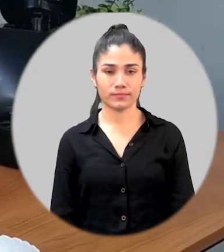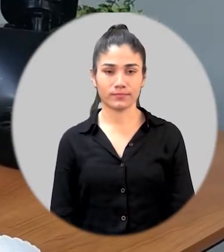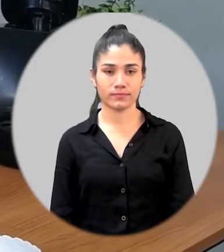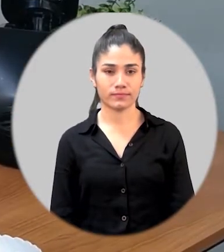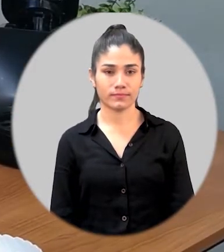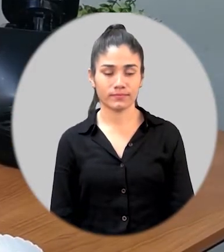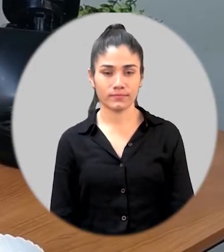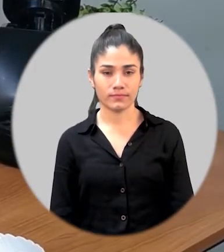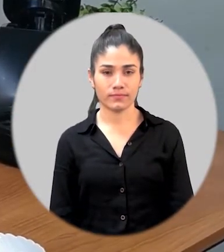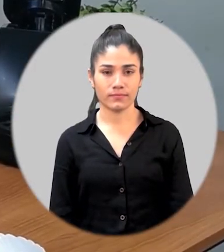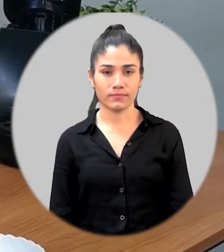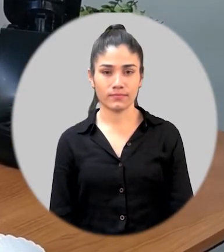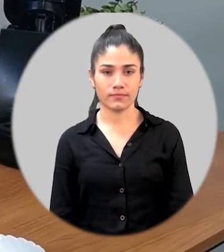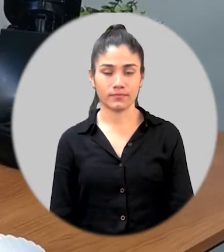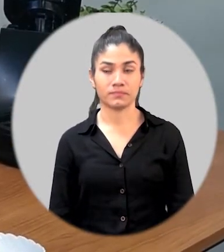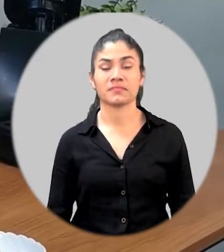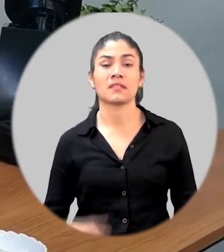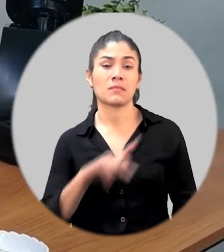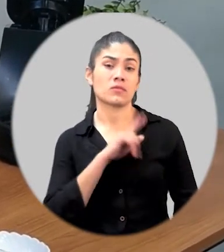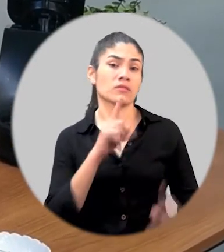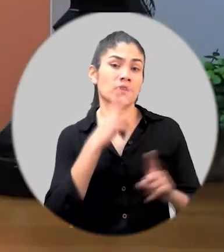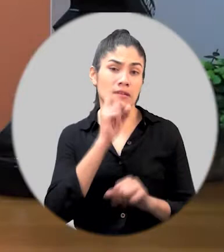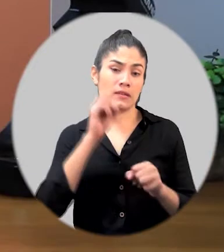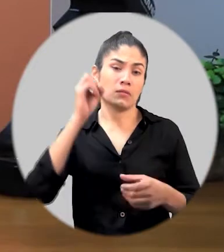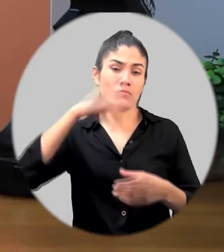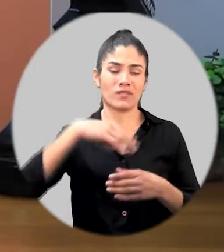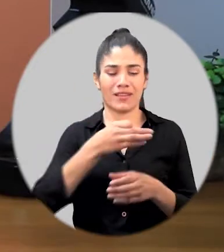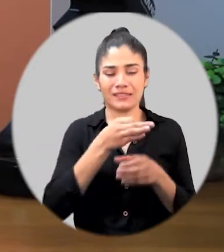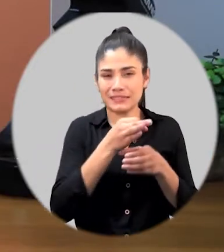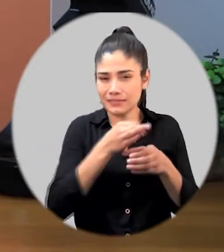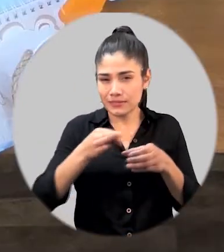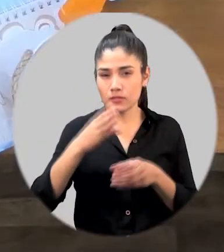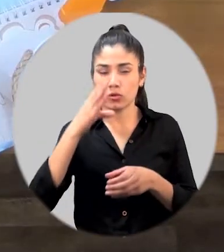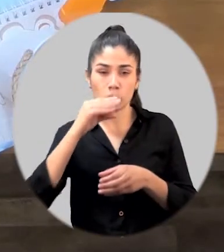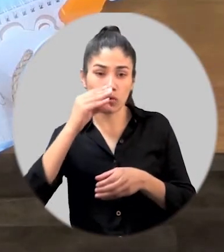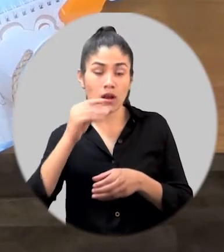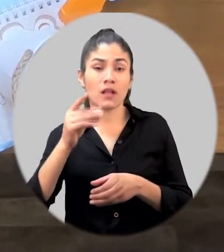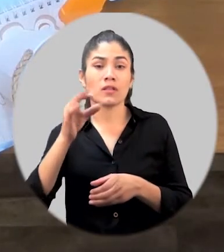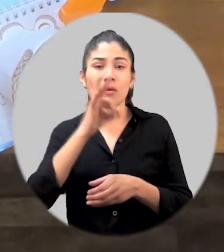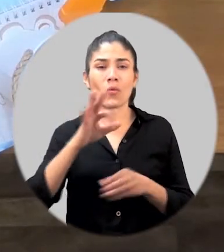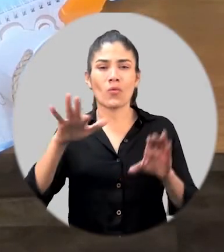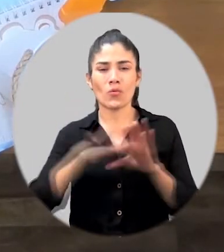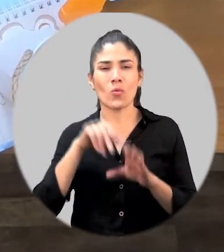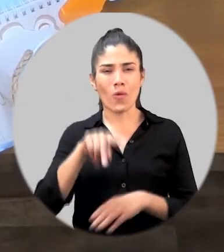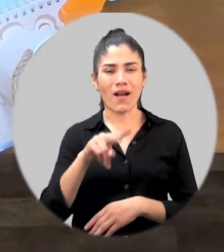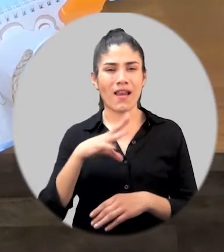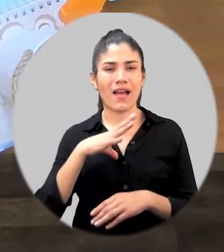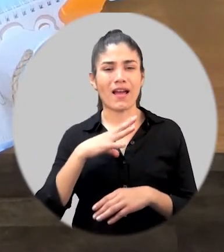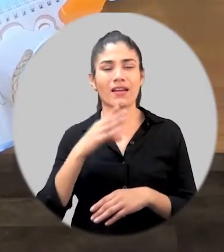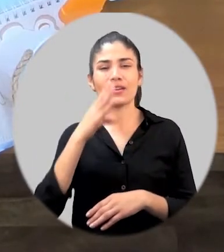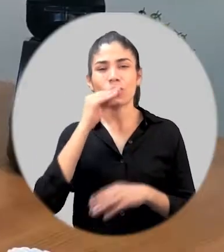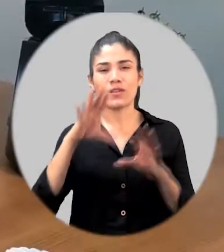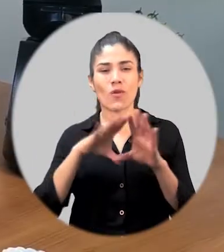Ustedes pueden utilizar chispas de chocolate o estos chocolates que vienen así, tienen una forma de